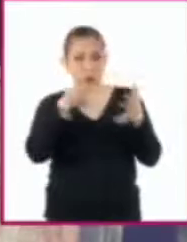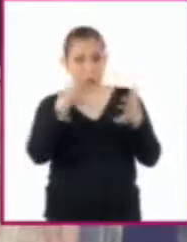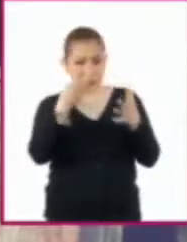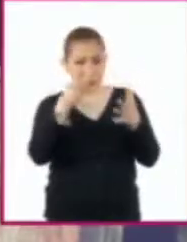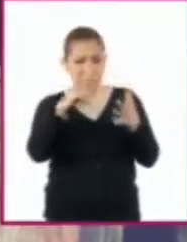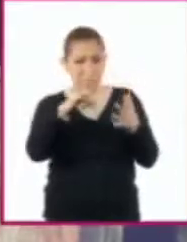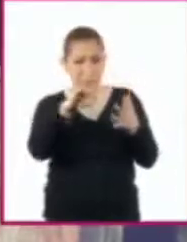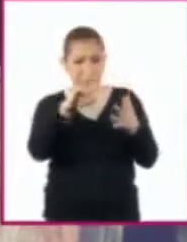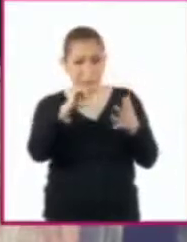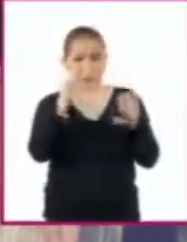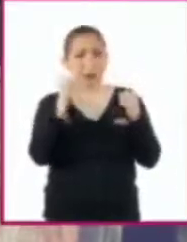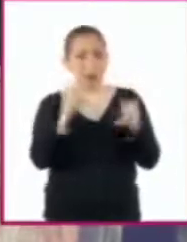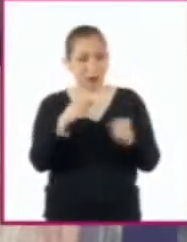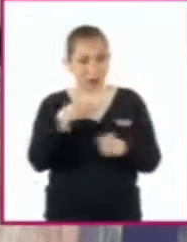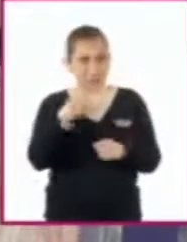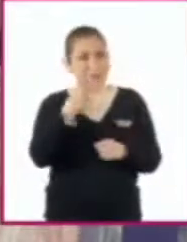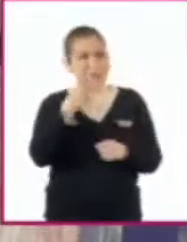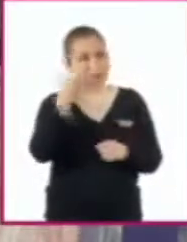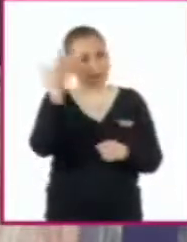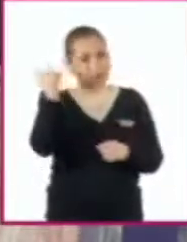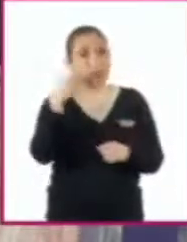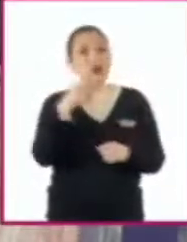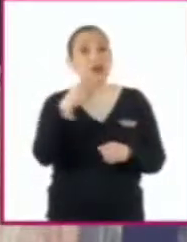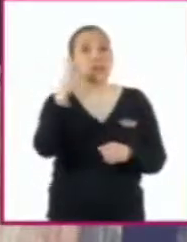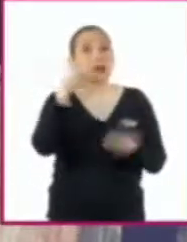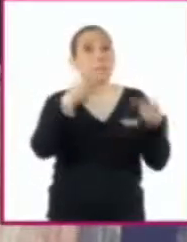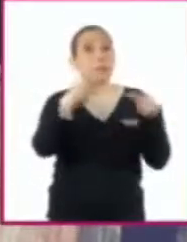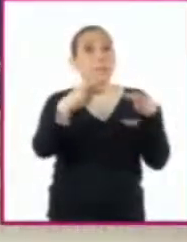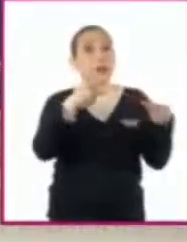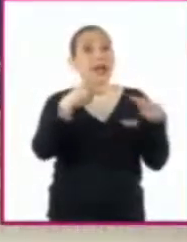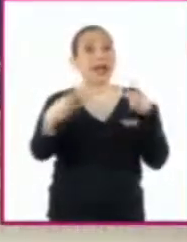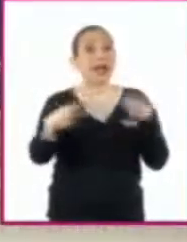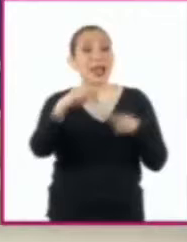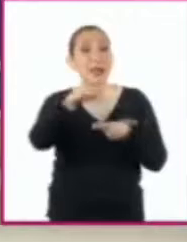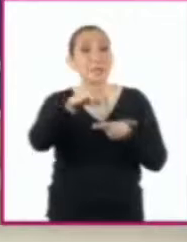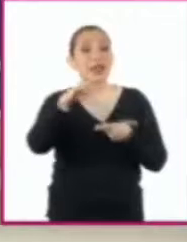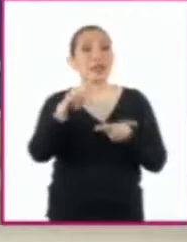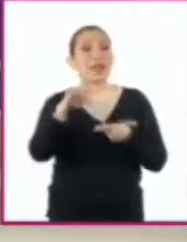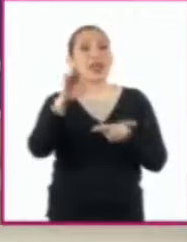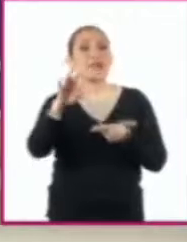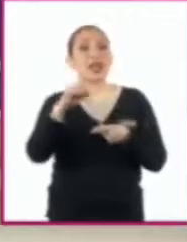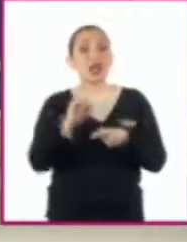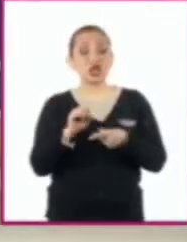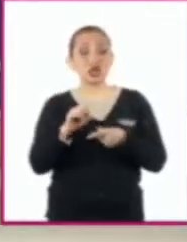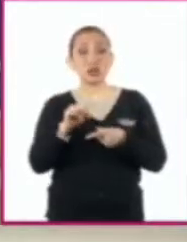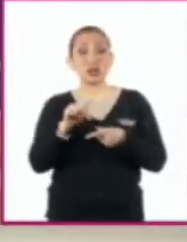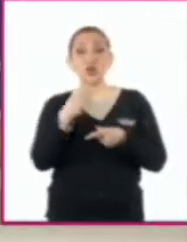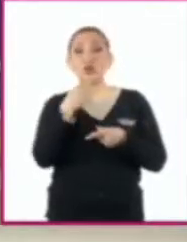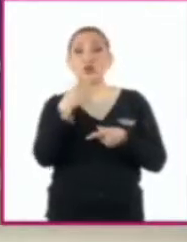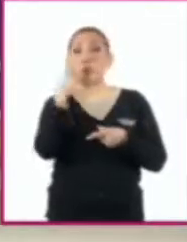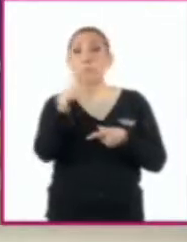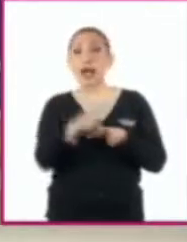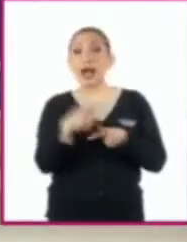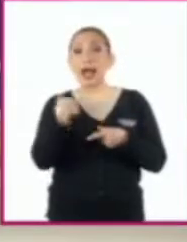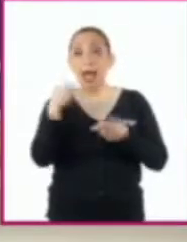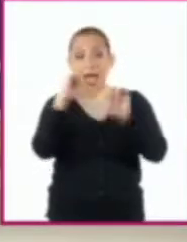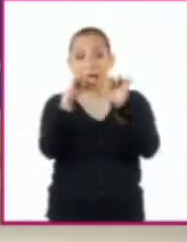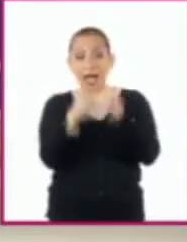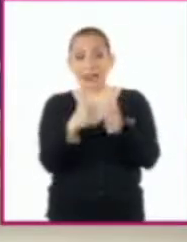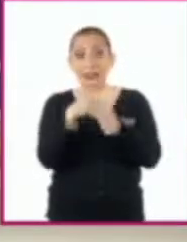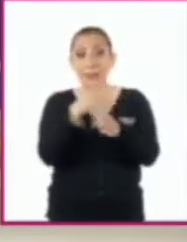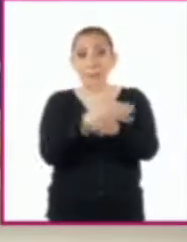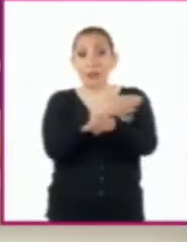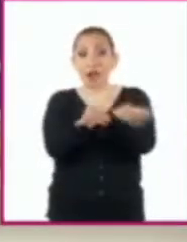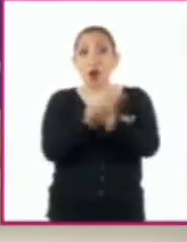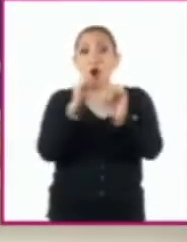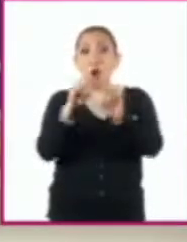mezcla? Seguramente sí. Se ocupa para elaborar el MDF, sustancia utilizada para hacer artesanías de madera